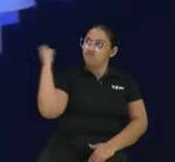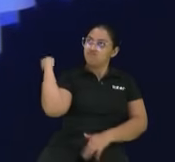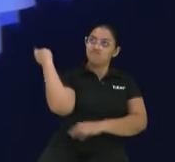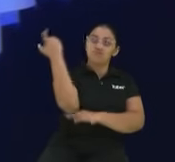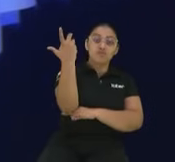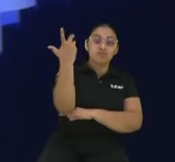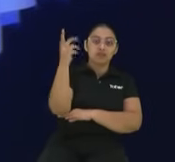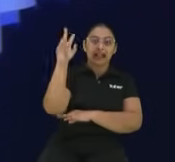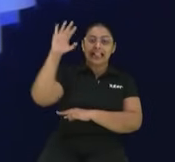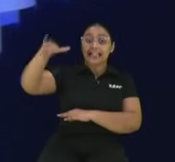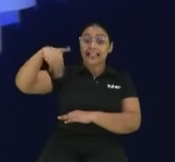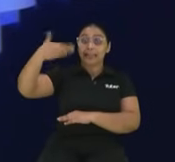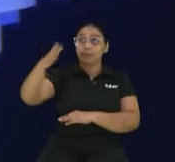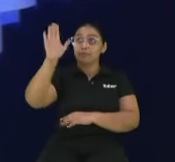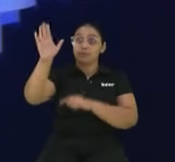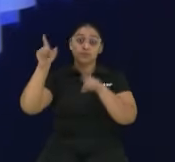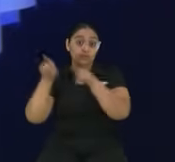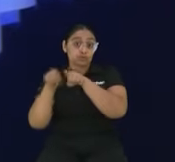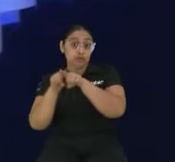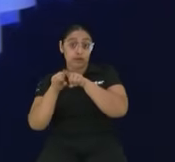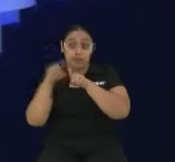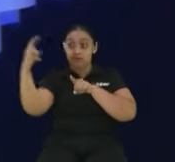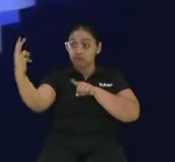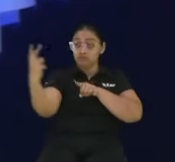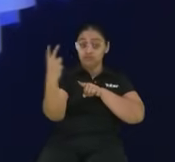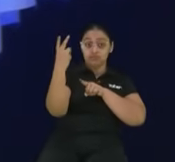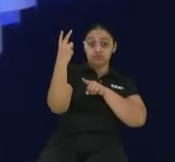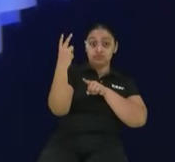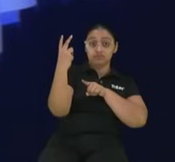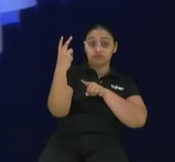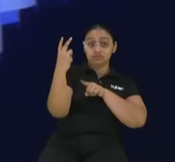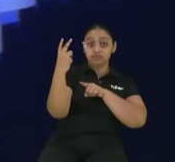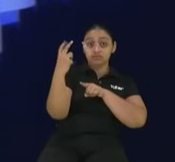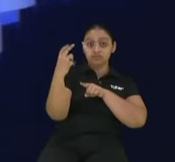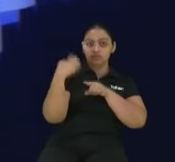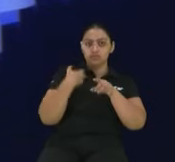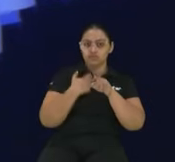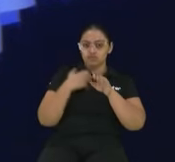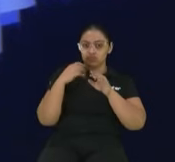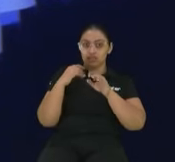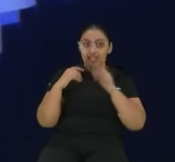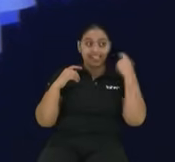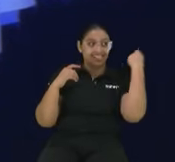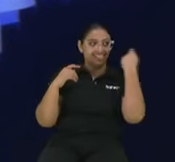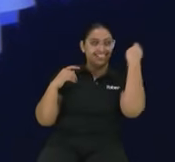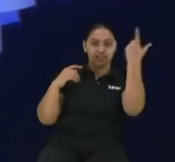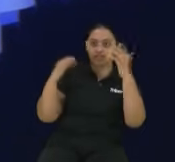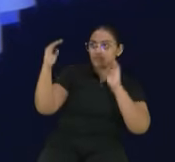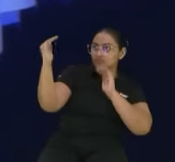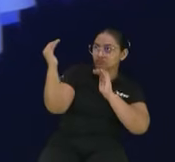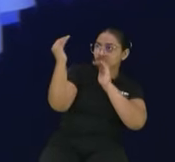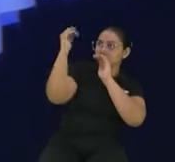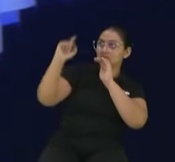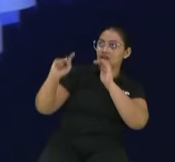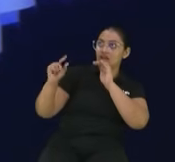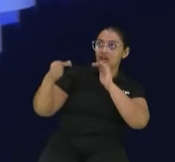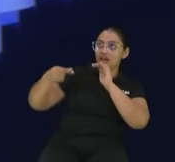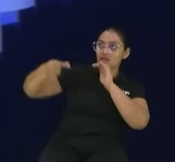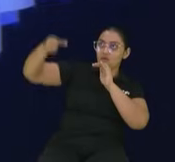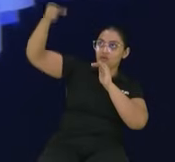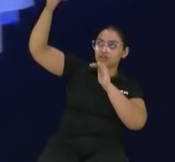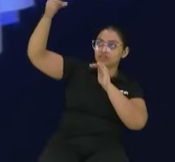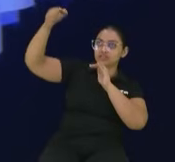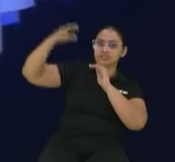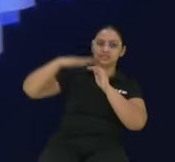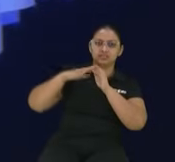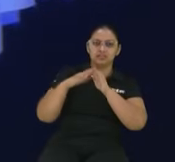el comentario y cuando se para frente a este gigante le dice porque han